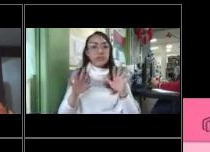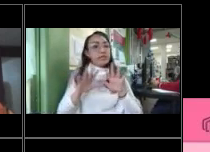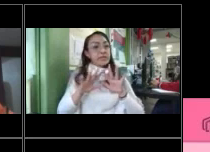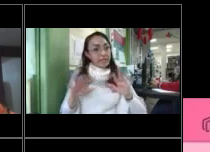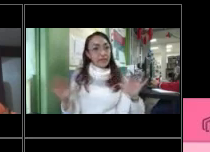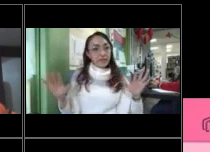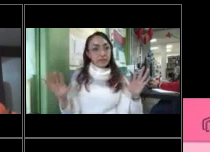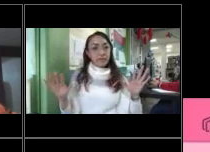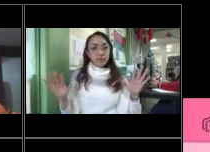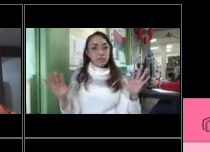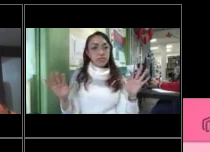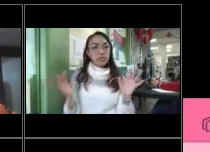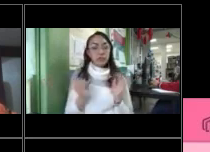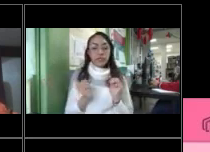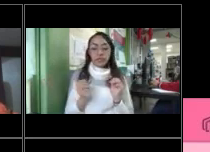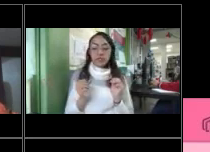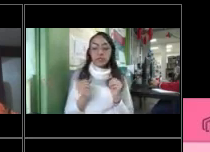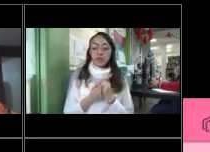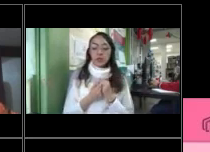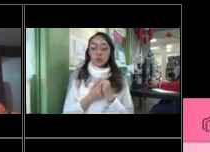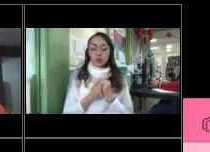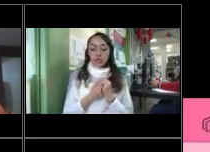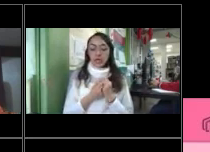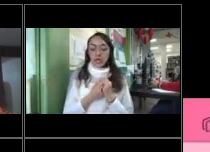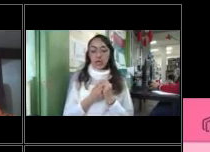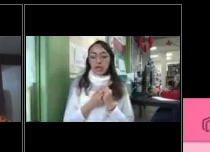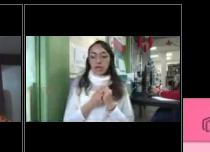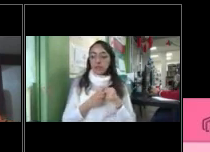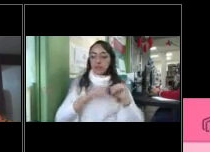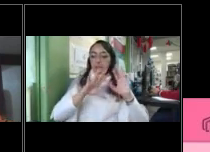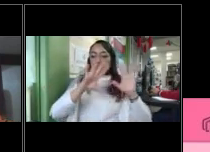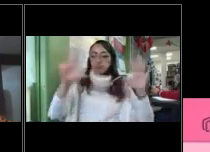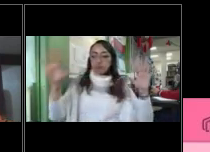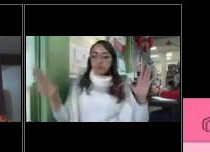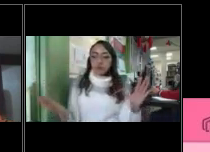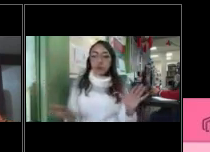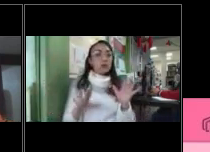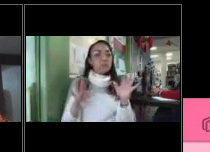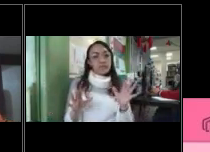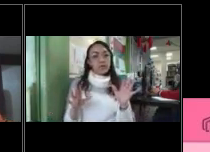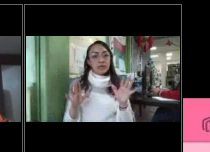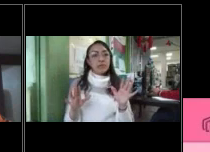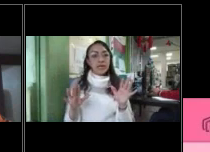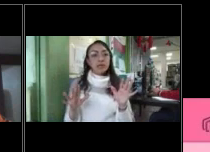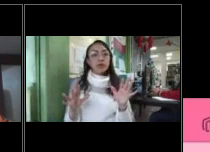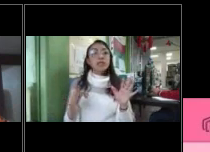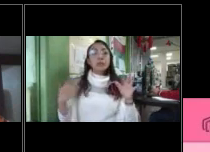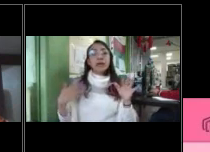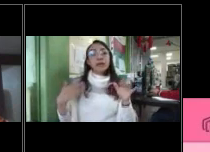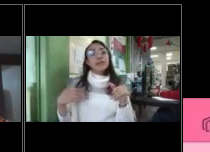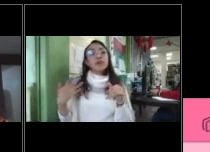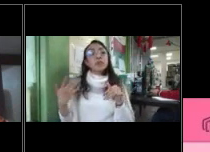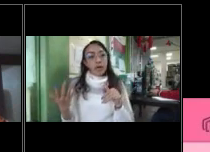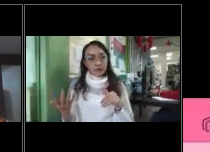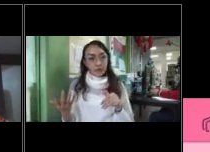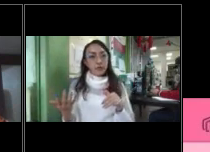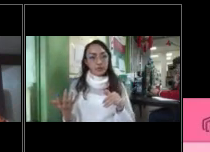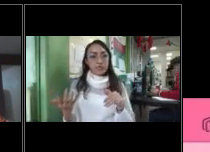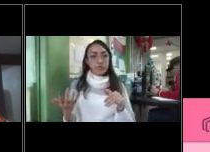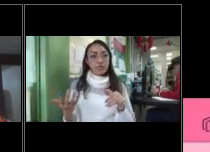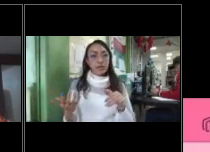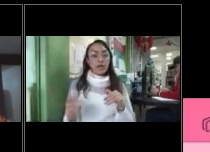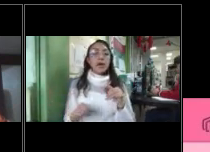como si ustedes aquí al frente de ustedes tuvieran una, una pizarra en blanco y tuvieran que ir